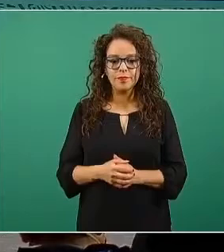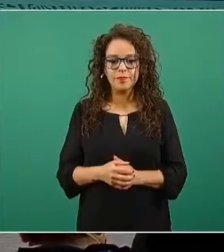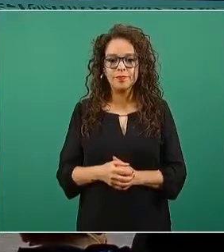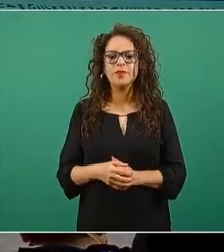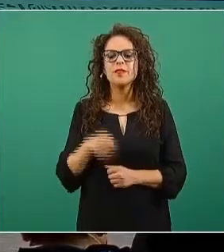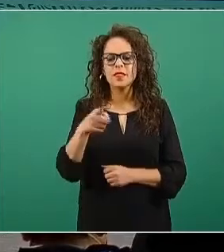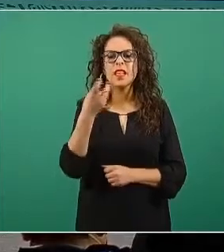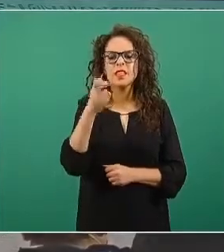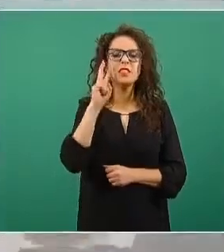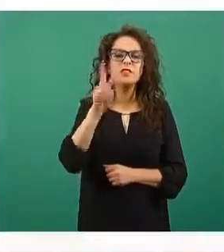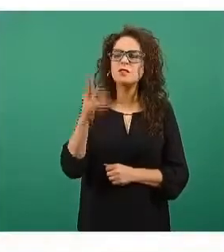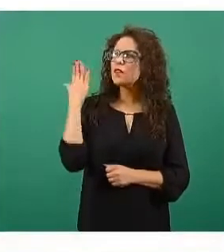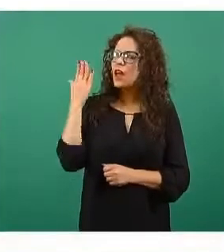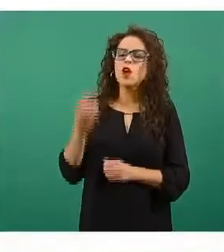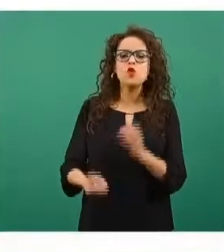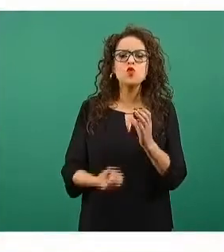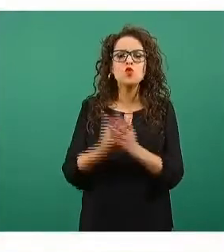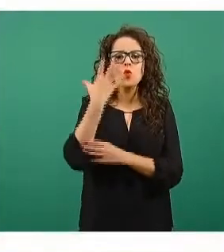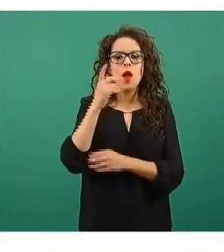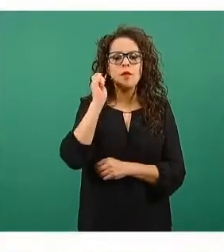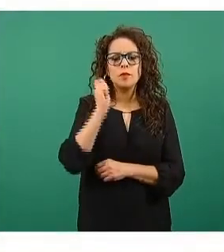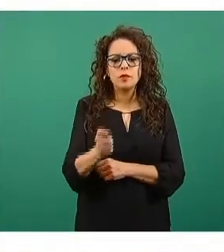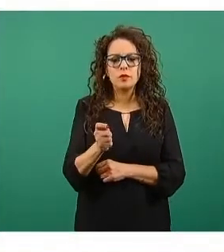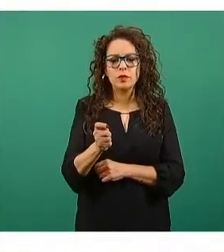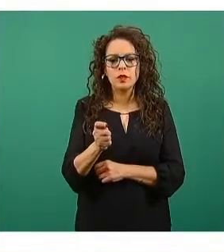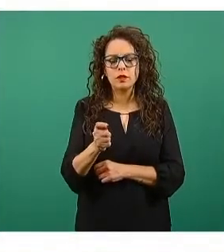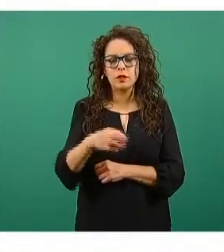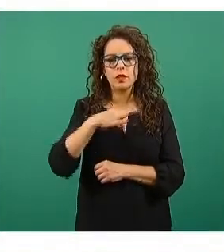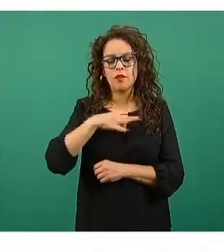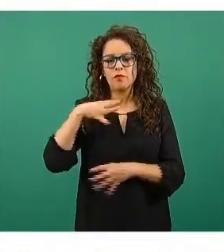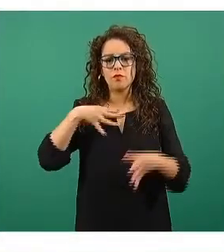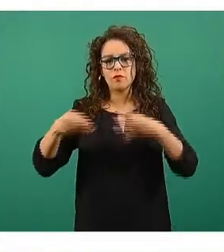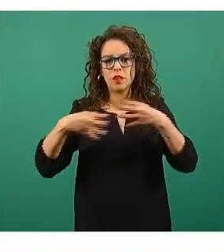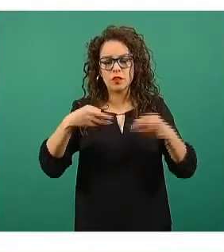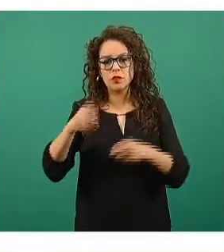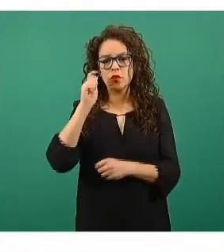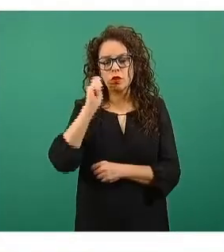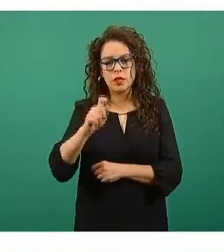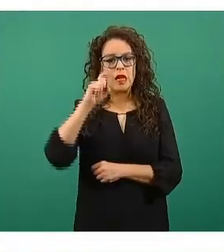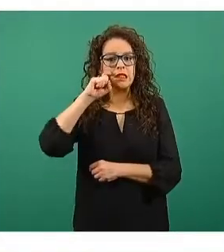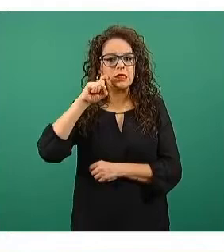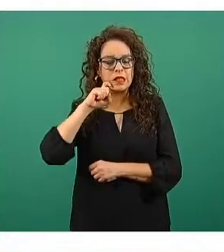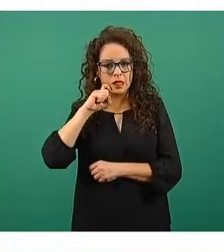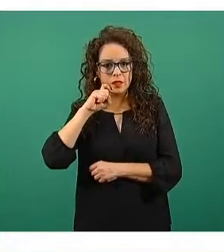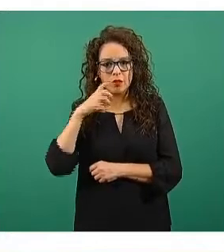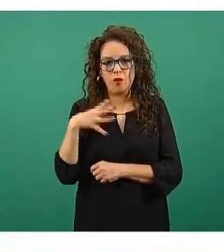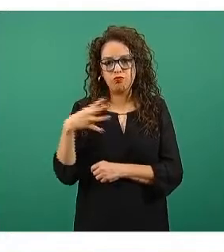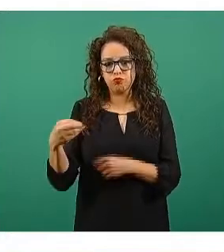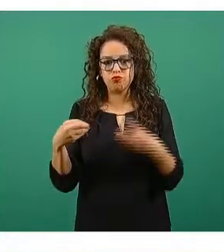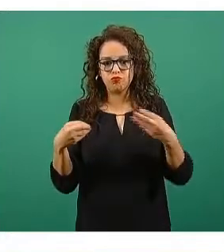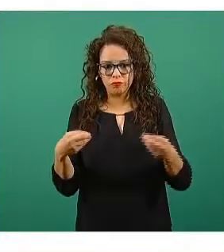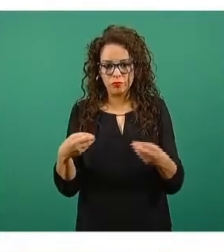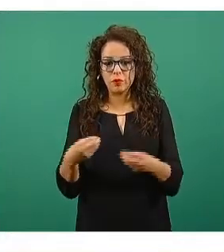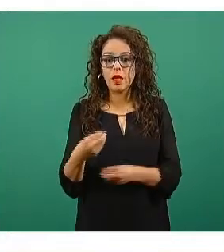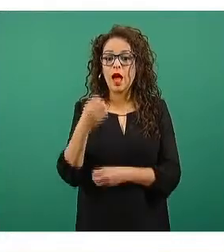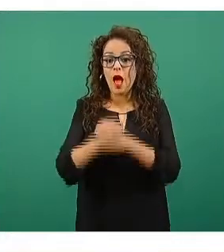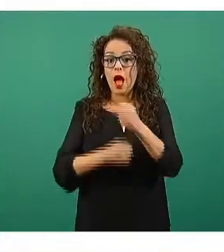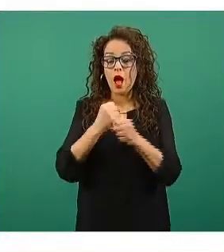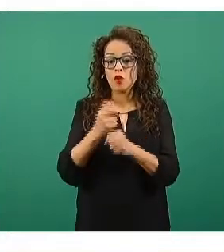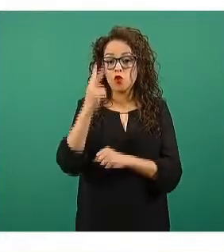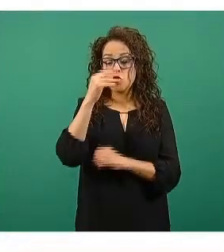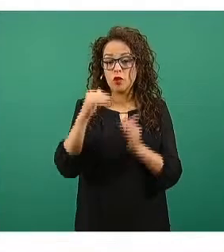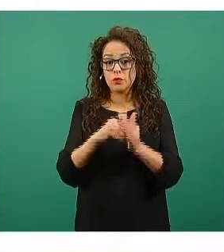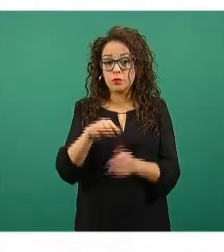nuevos casos de infecciones de transmisión sexual que se presentaron en el 2019 registrados en nuestro